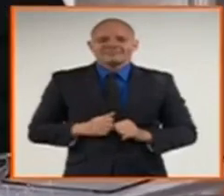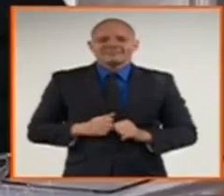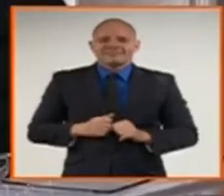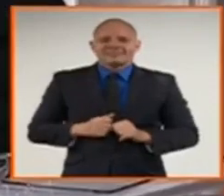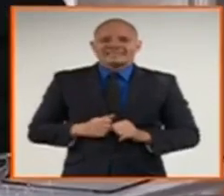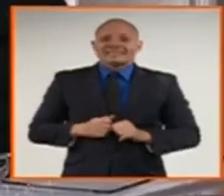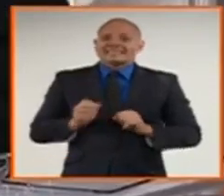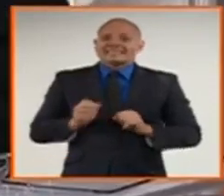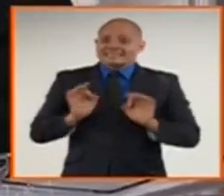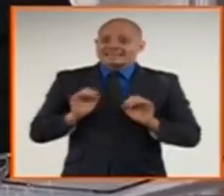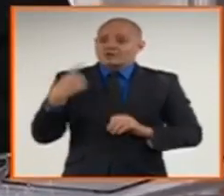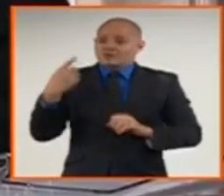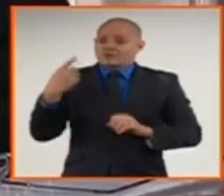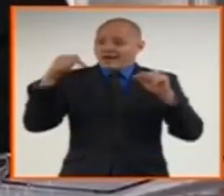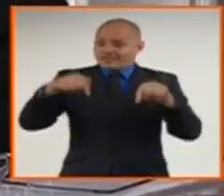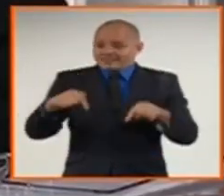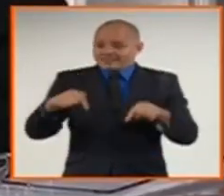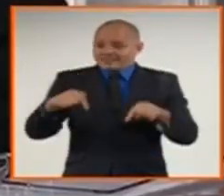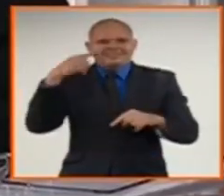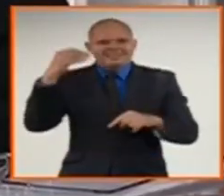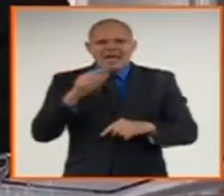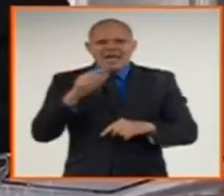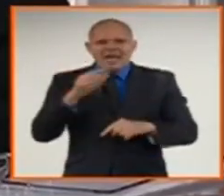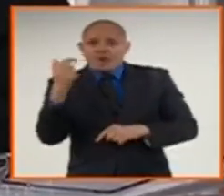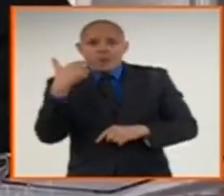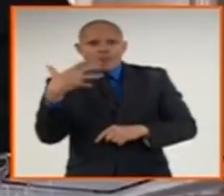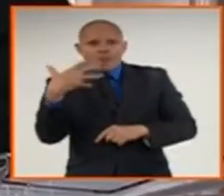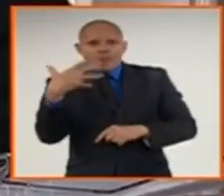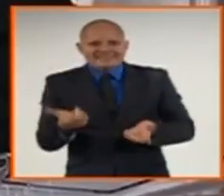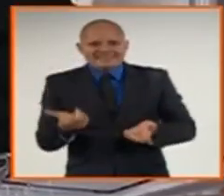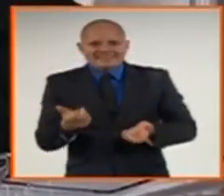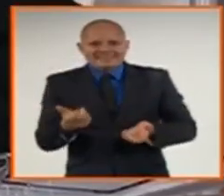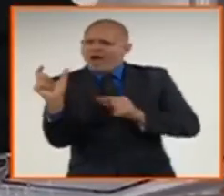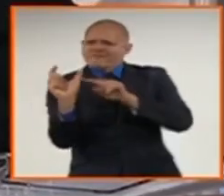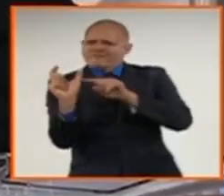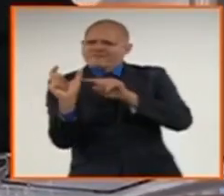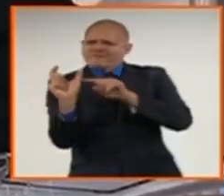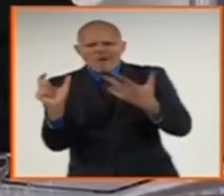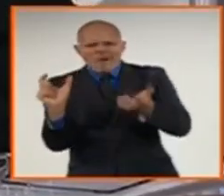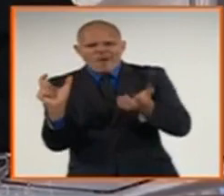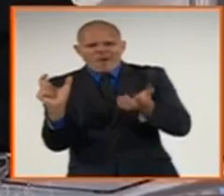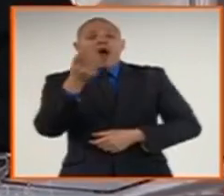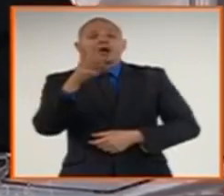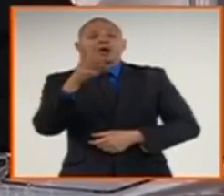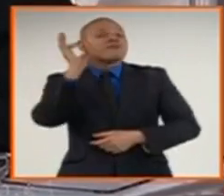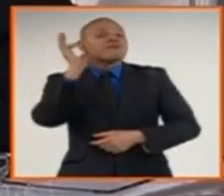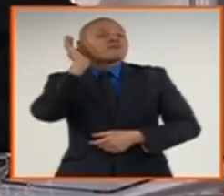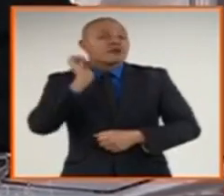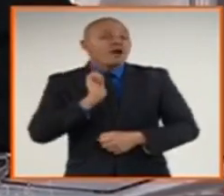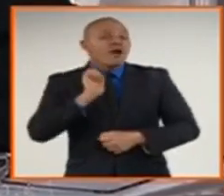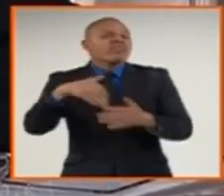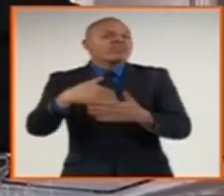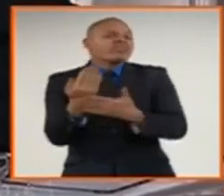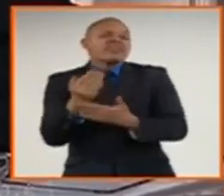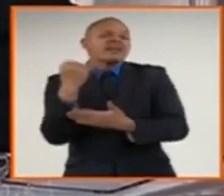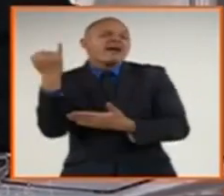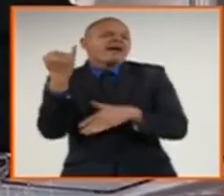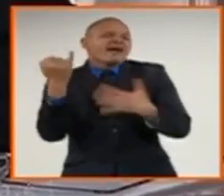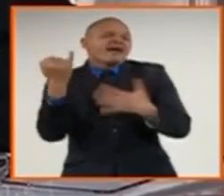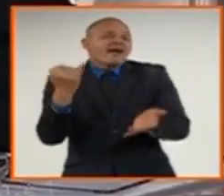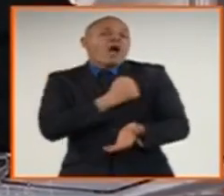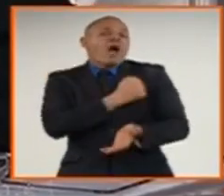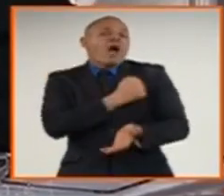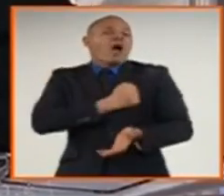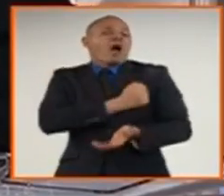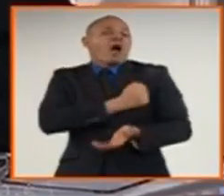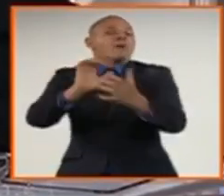día tan, tan importante como hoy, ¿no?, que es el Día del Amor y la Amistad, estar representando a tantas personas que